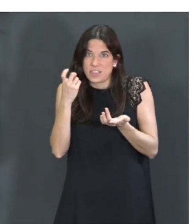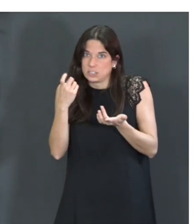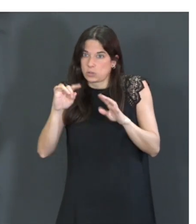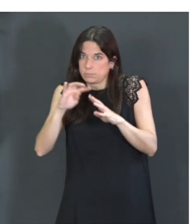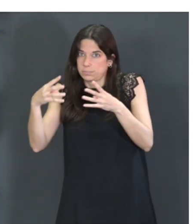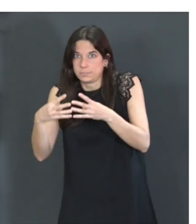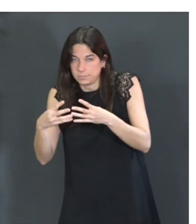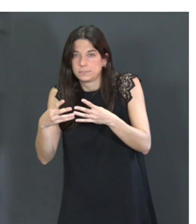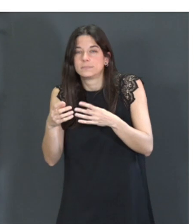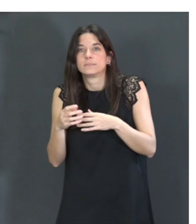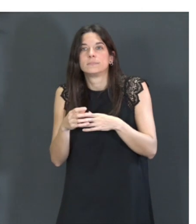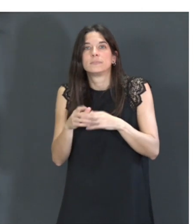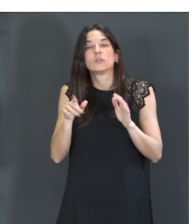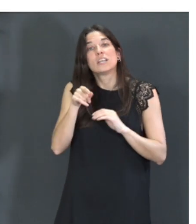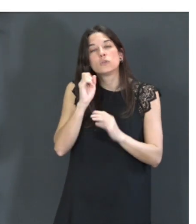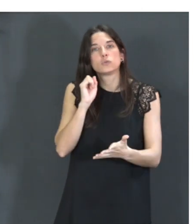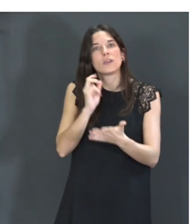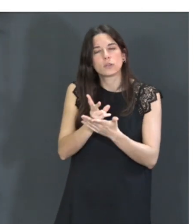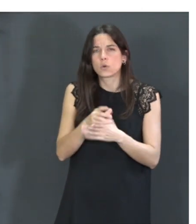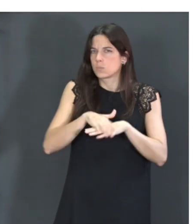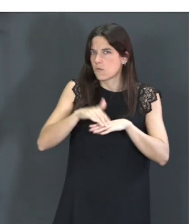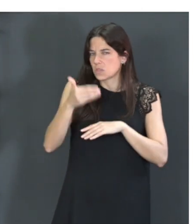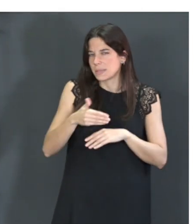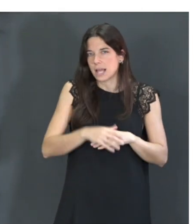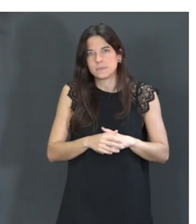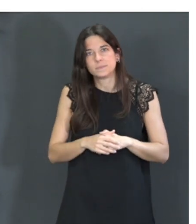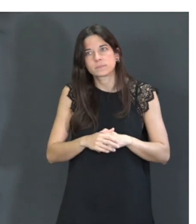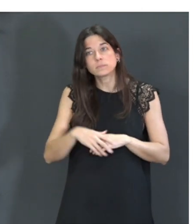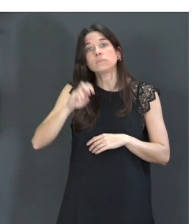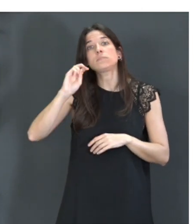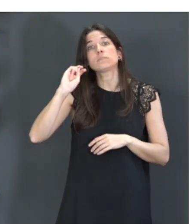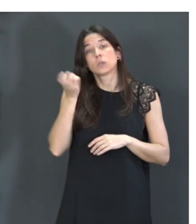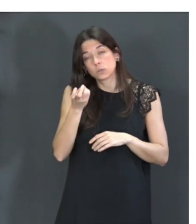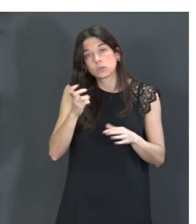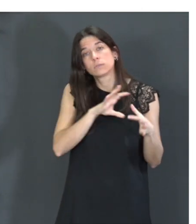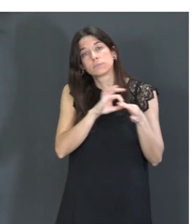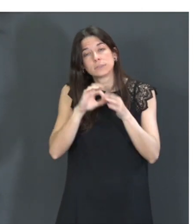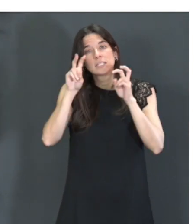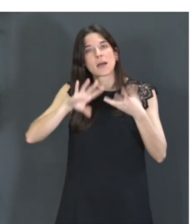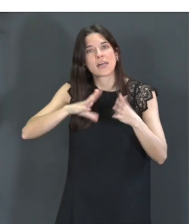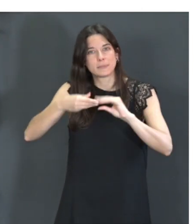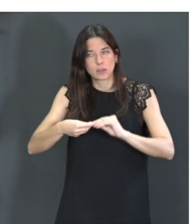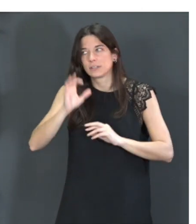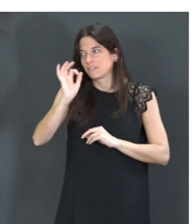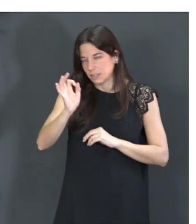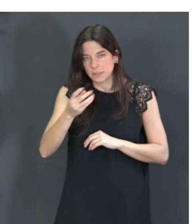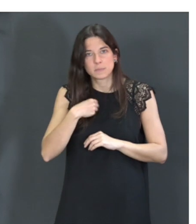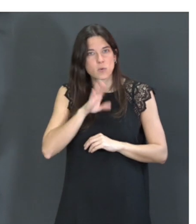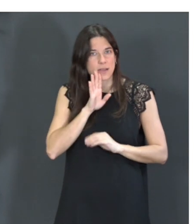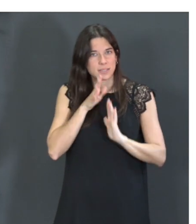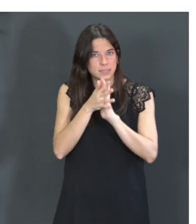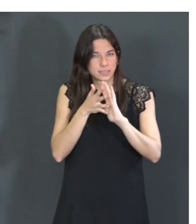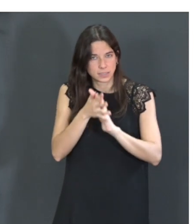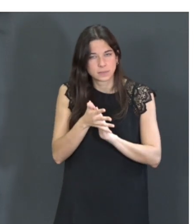uno de los retos fundamentales. Otro tiene que ver con la adaptación, efectivamente, es lo que había dicho antes,